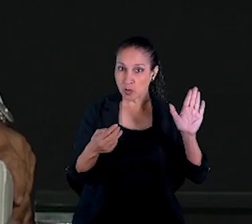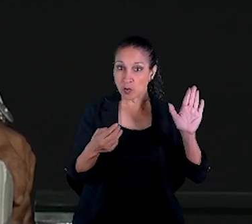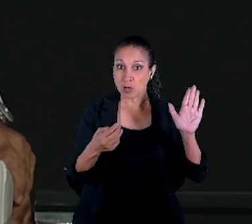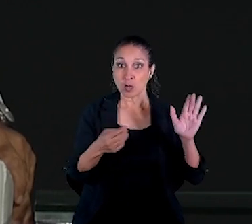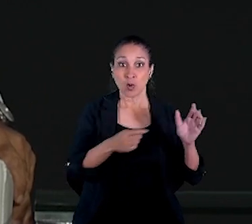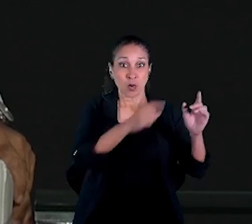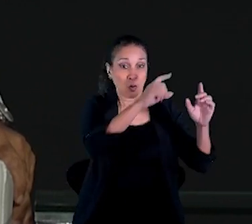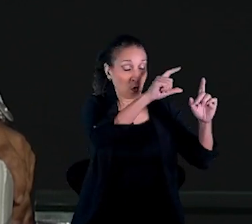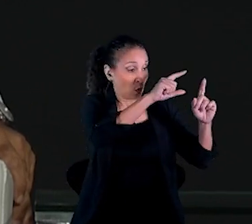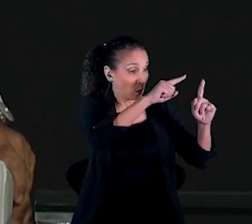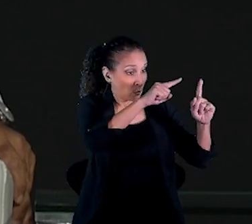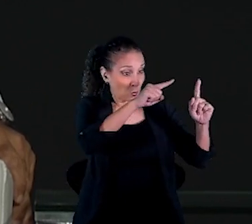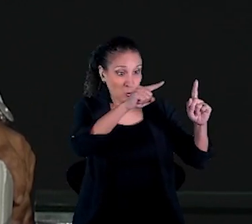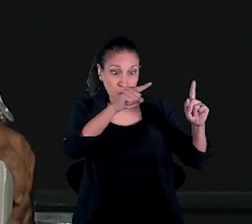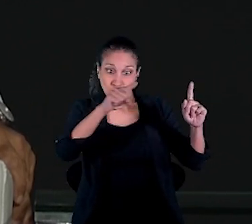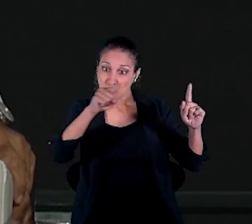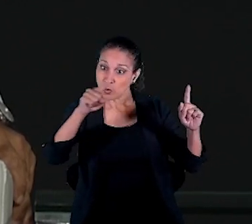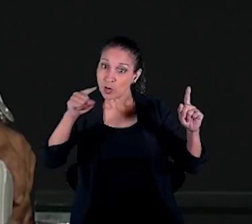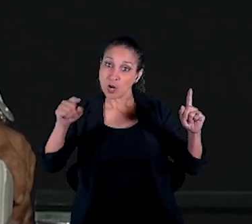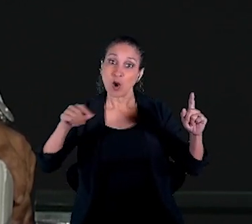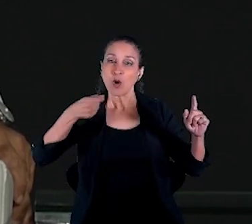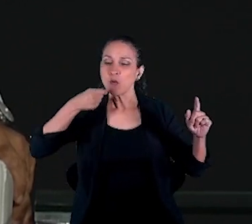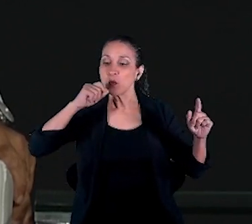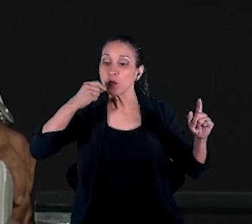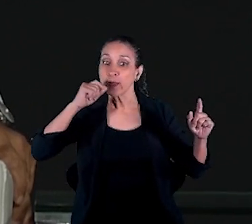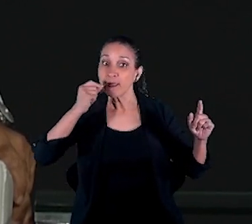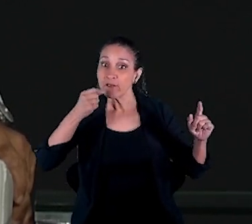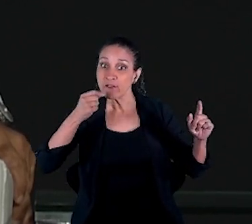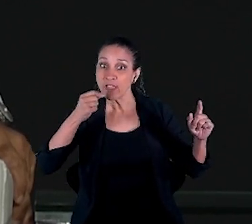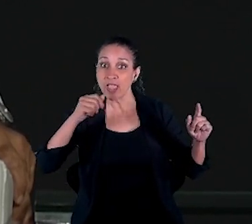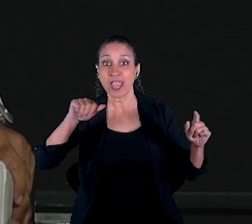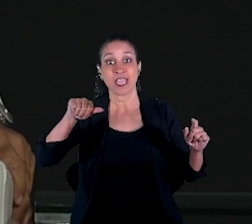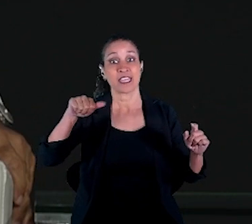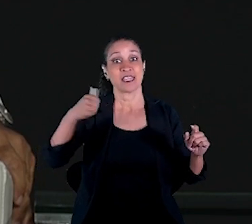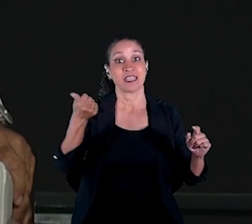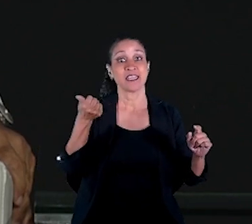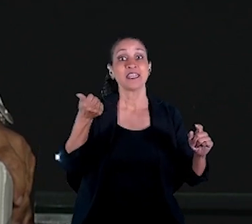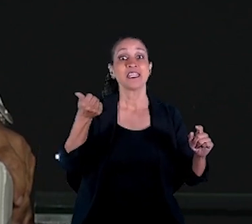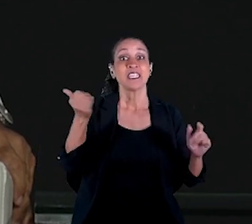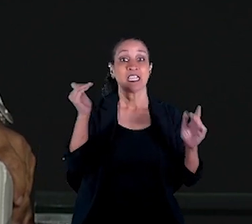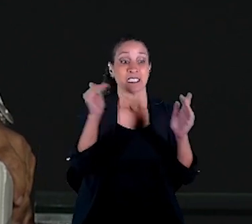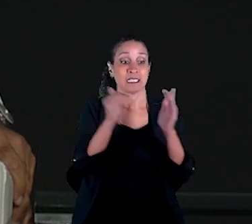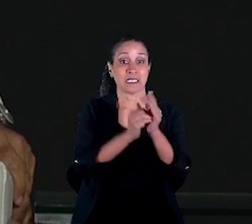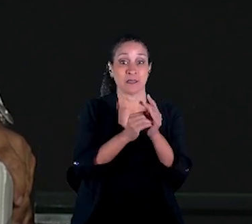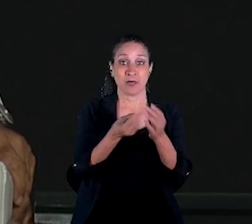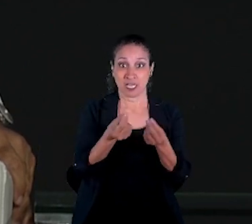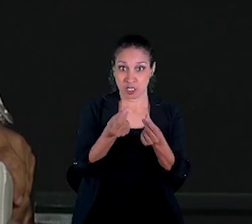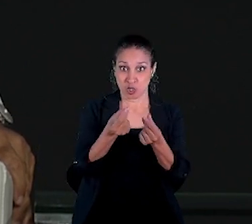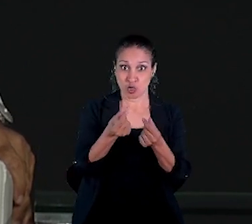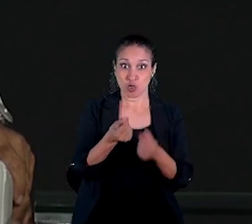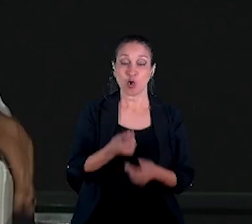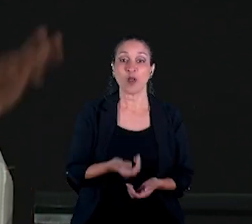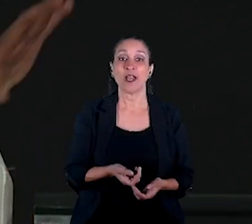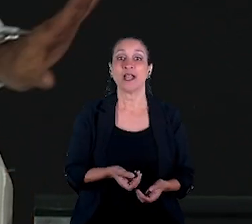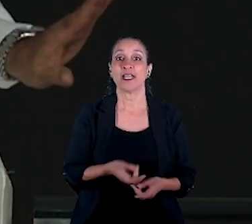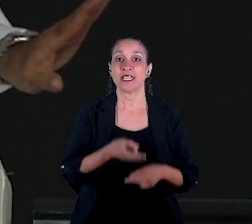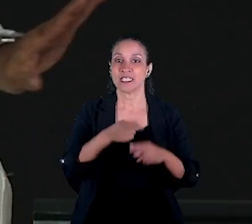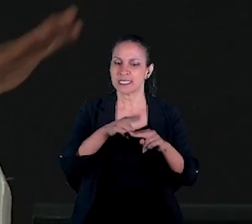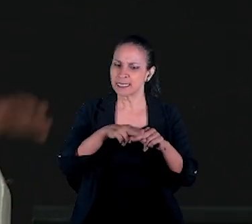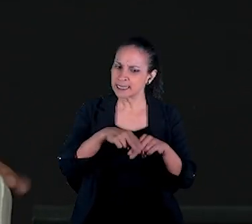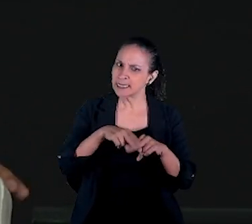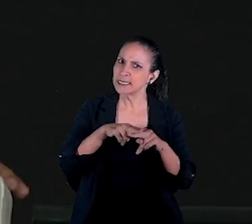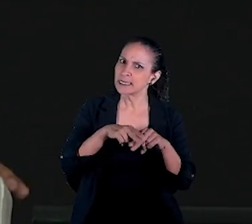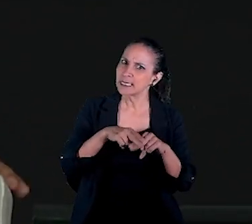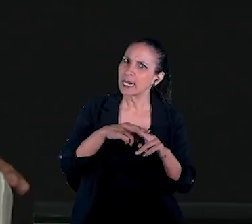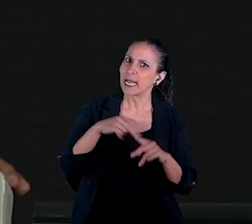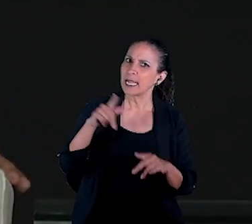café $10,000 1 kg Si eso lo tradujeras en tazas de café significa que